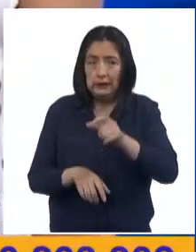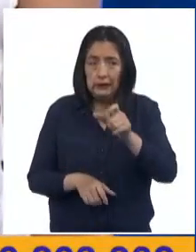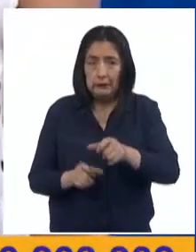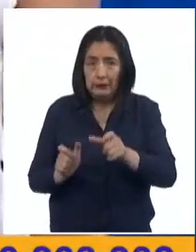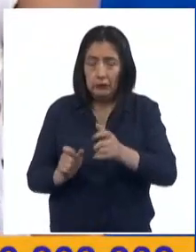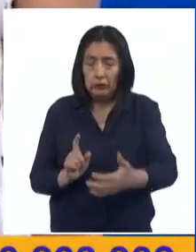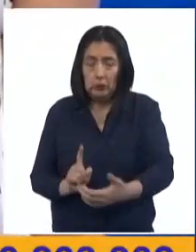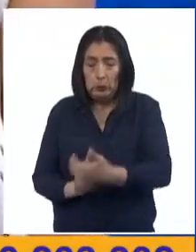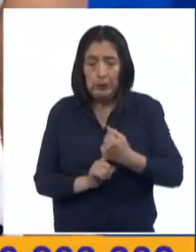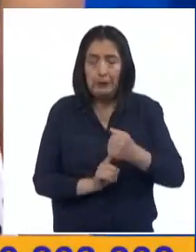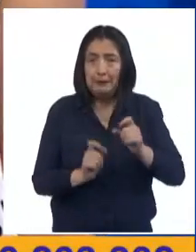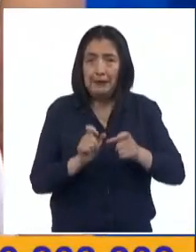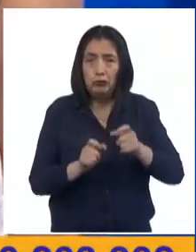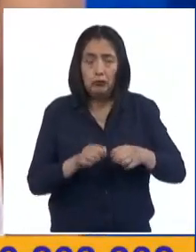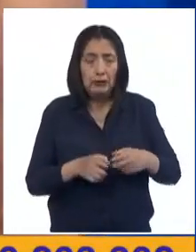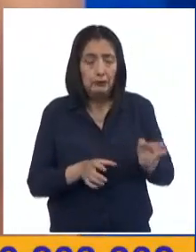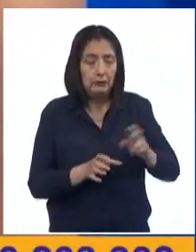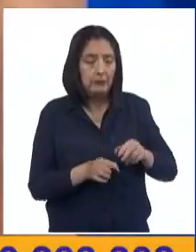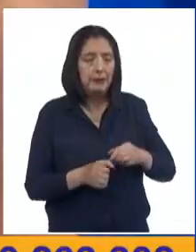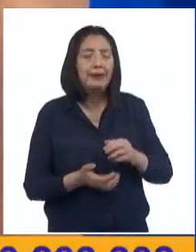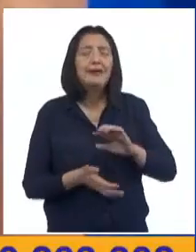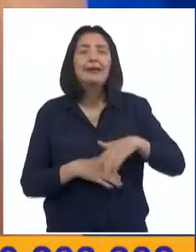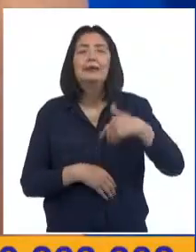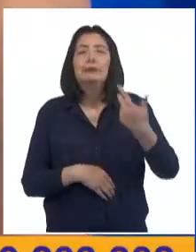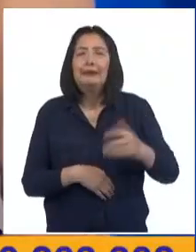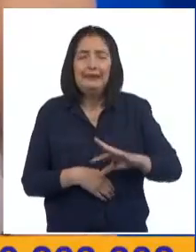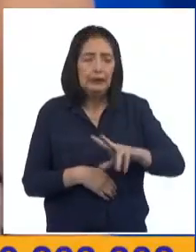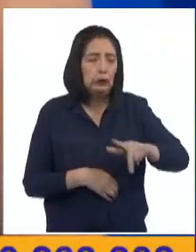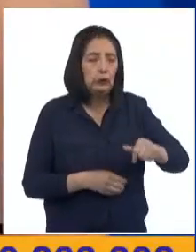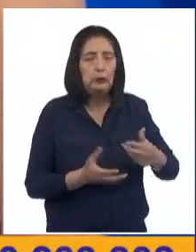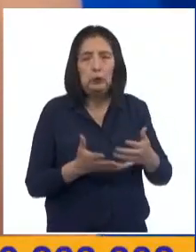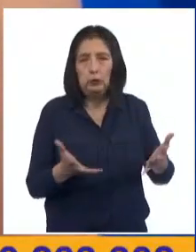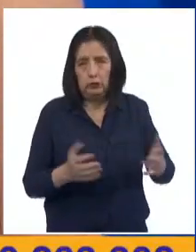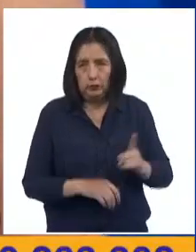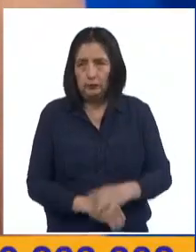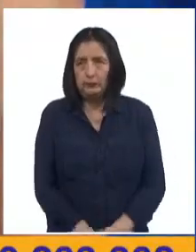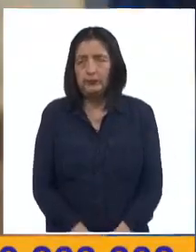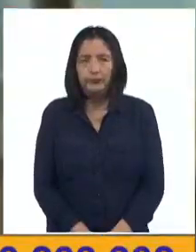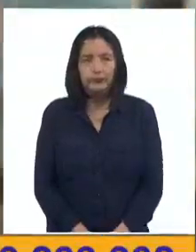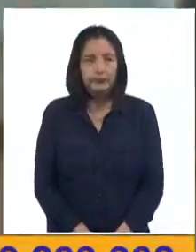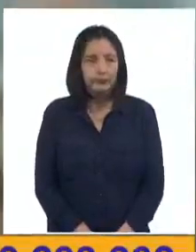secuestraban a los pasajeros para luego apoderarse de todas sus pertenencias.